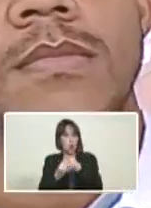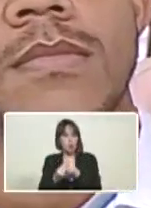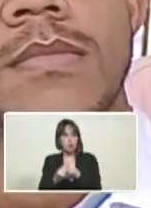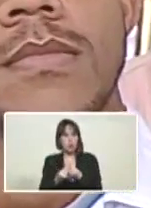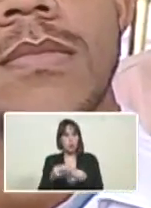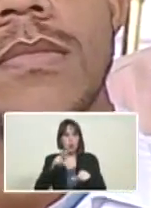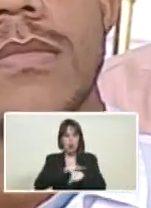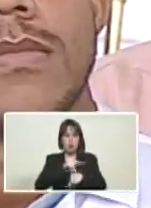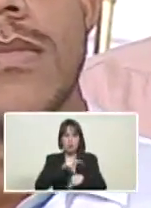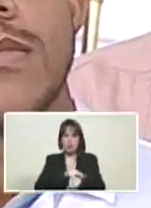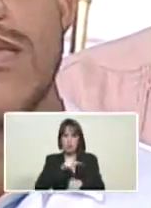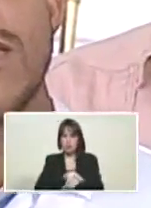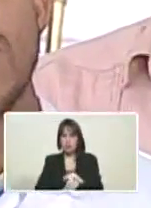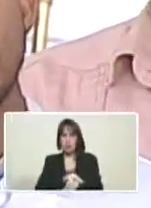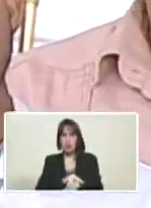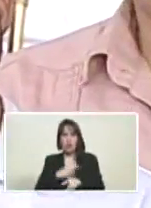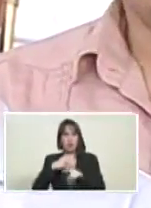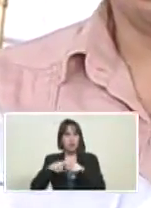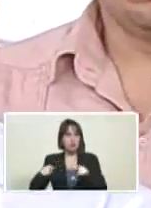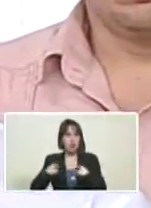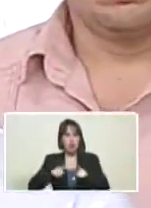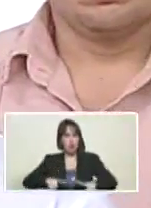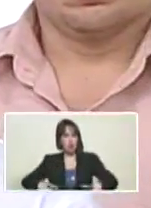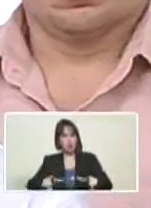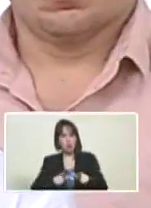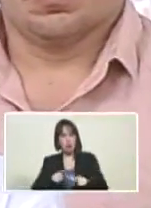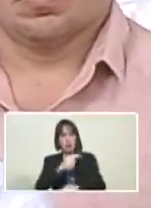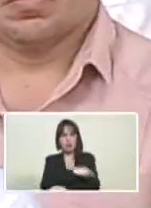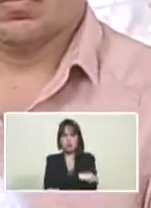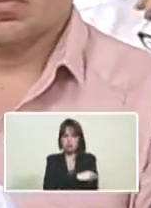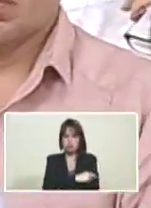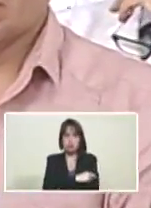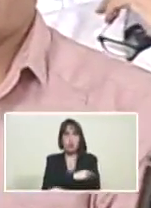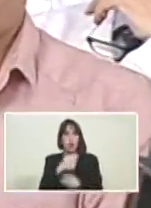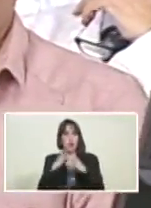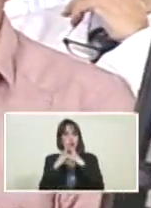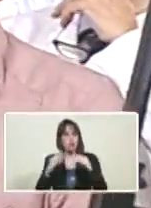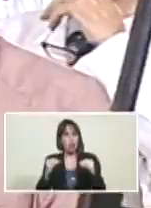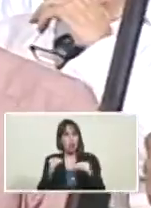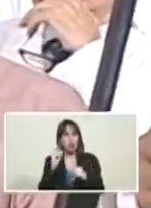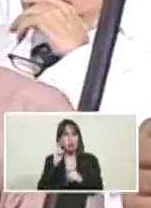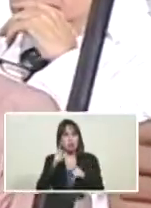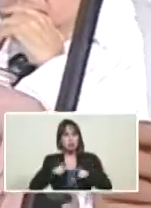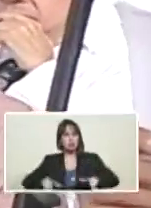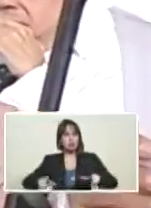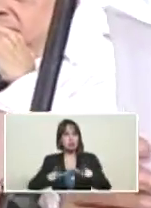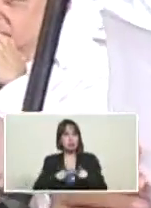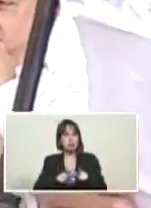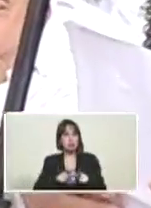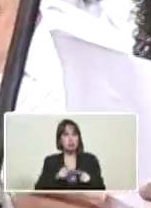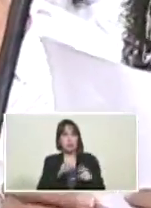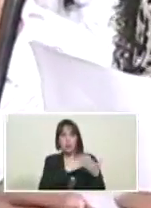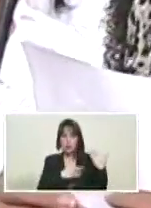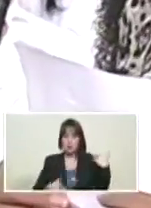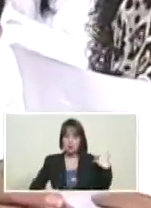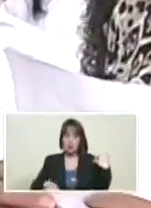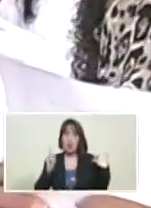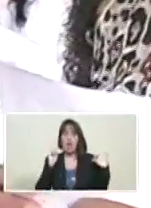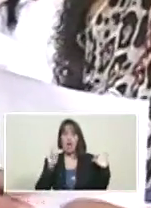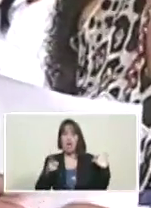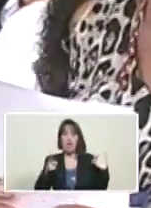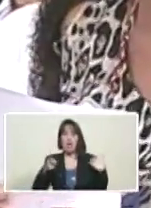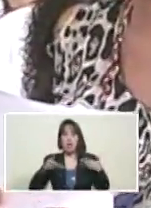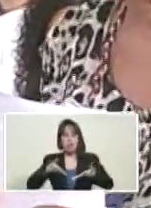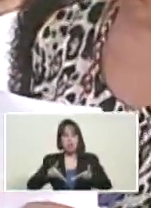de nuestros ASI, de nuestros consultorios, de nuestros ambulatorios, de nuestros hospitales, presidente, que ahí es donde está el parto